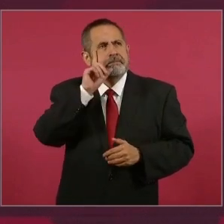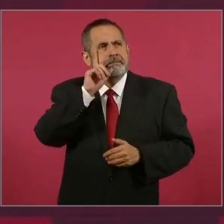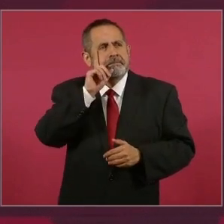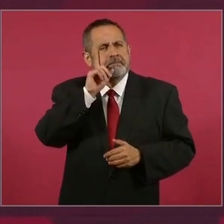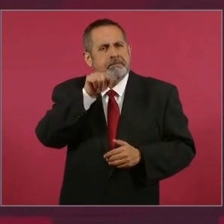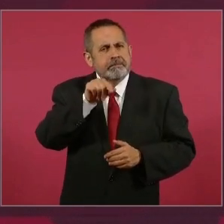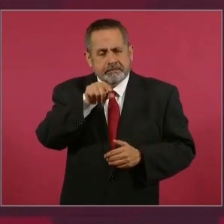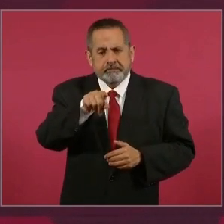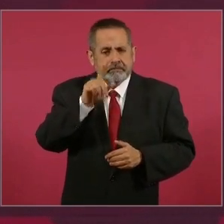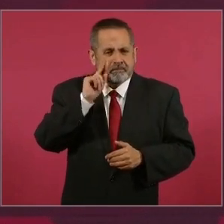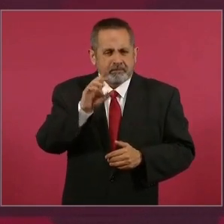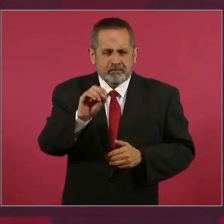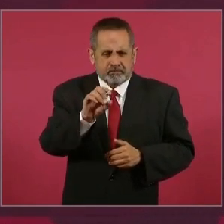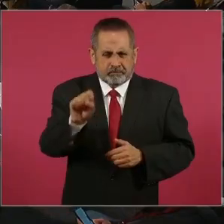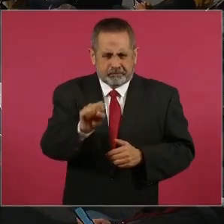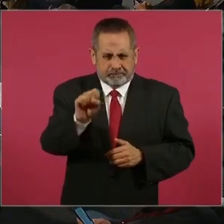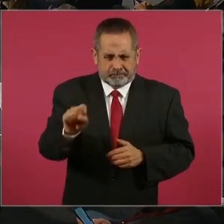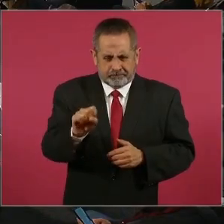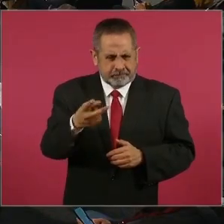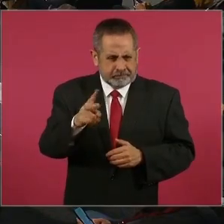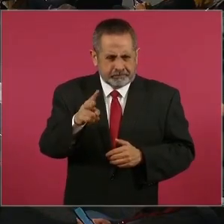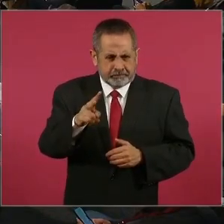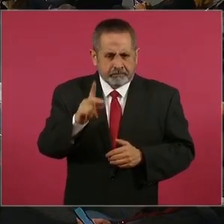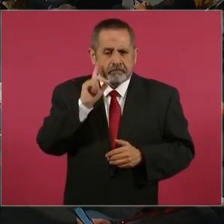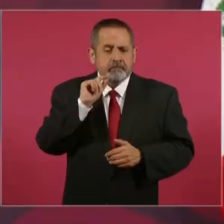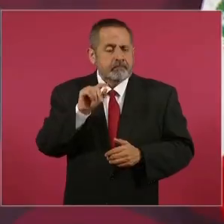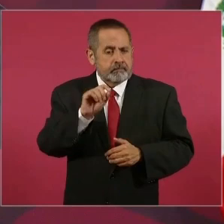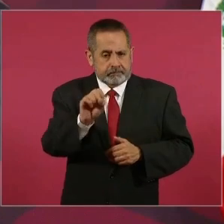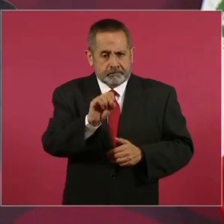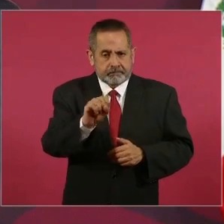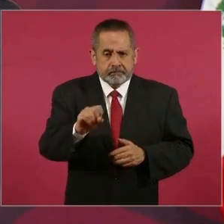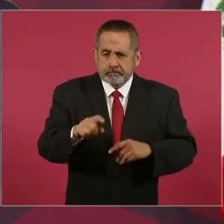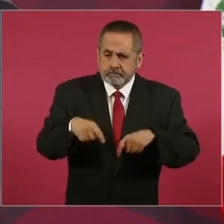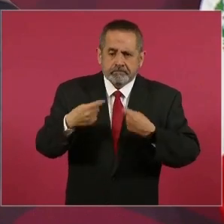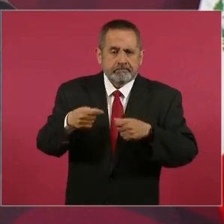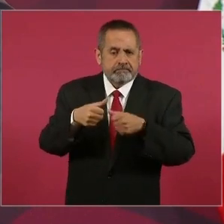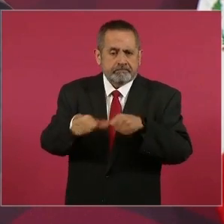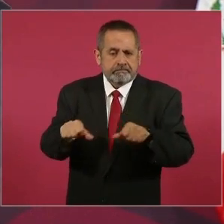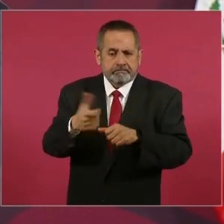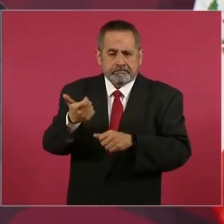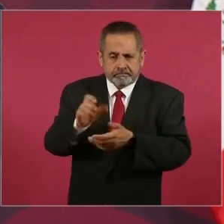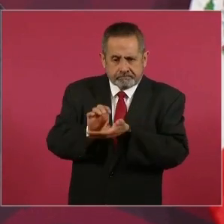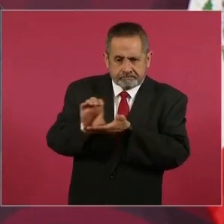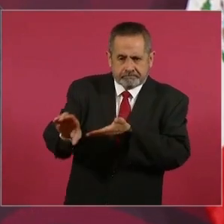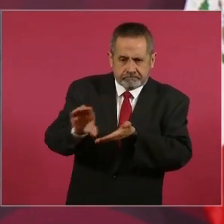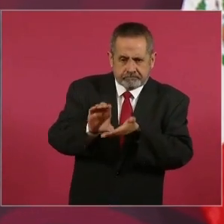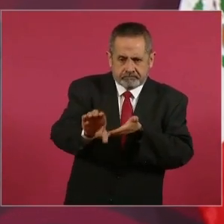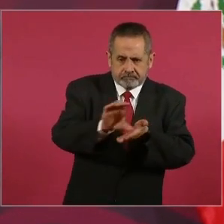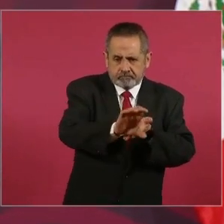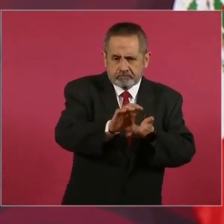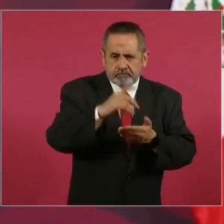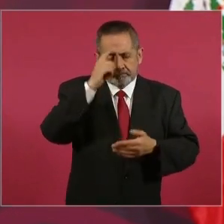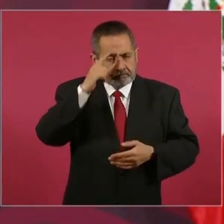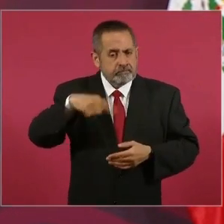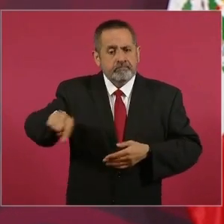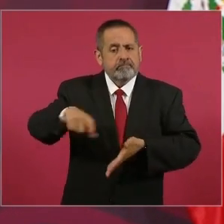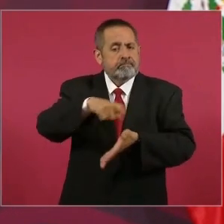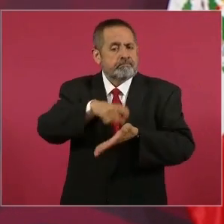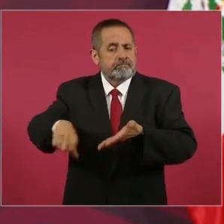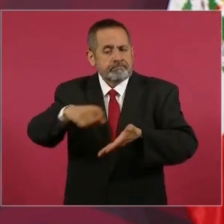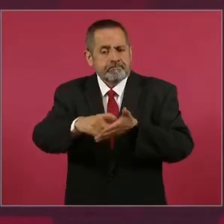mañana o el sábado a entregar ya los apoyos para la compra de